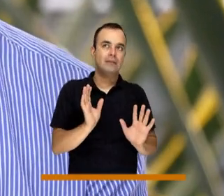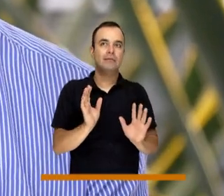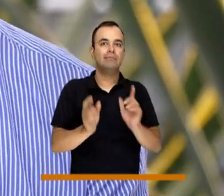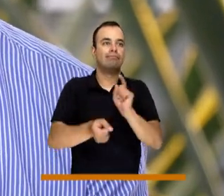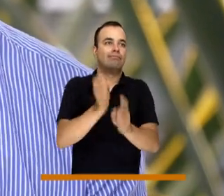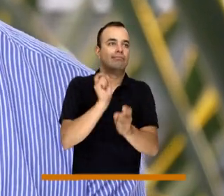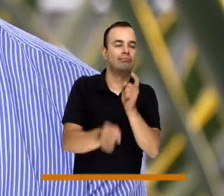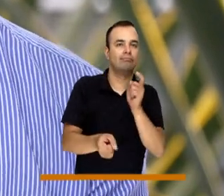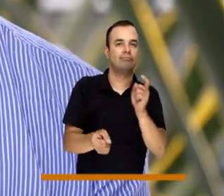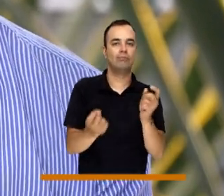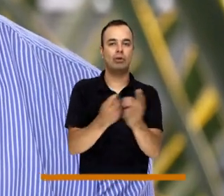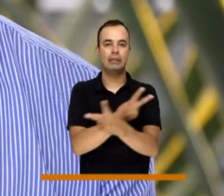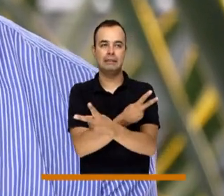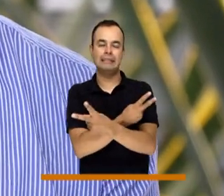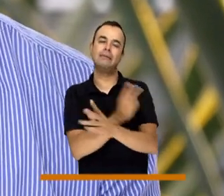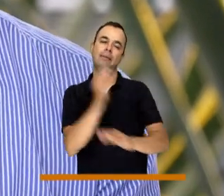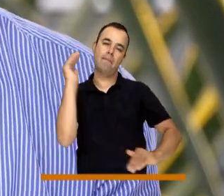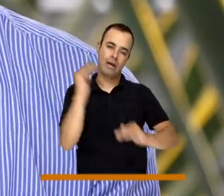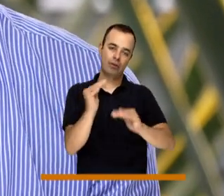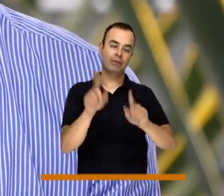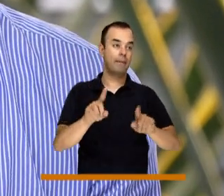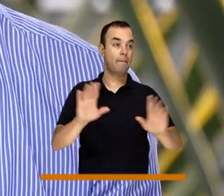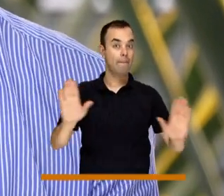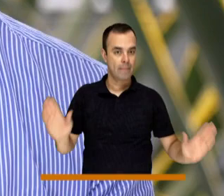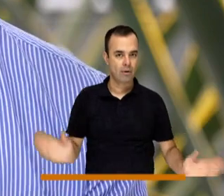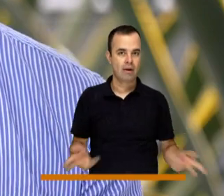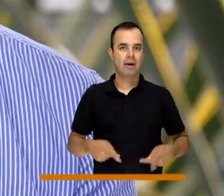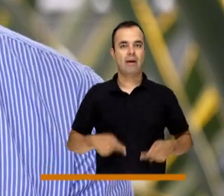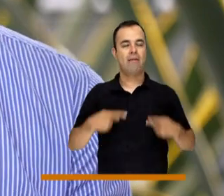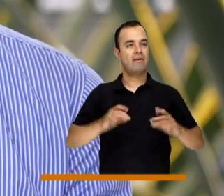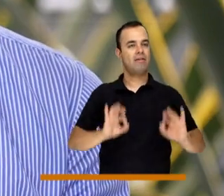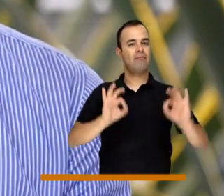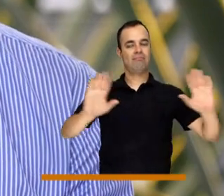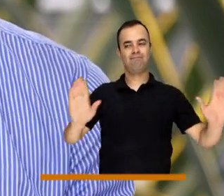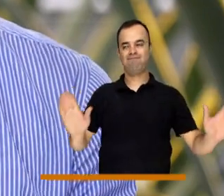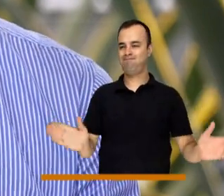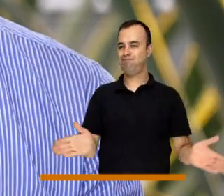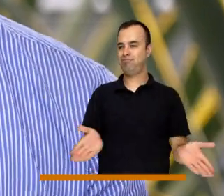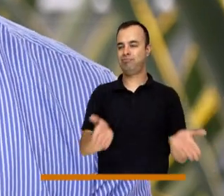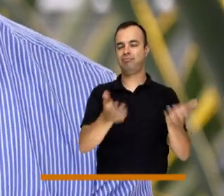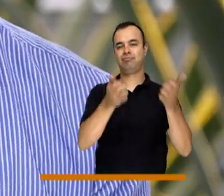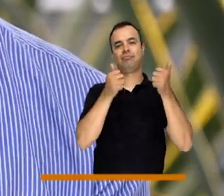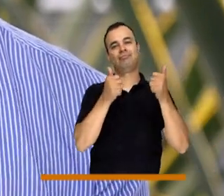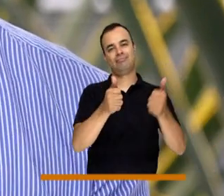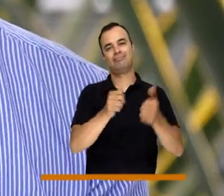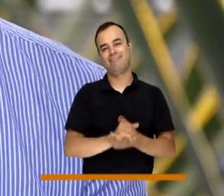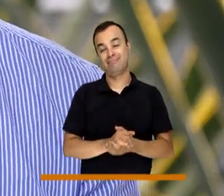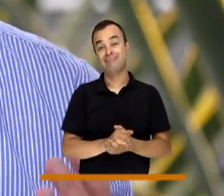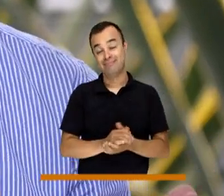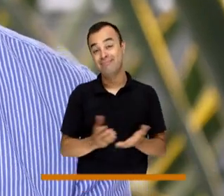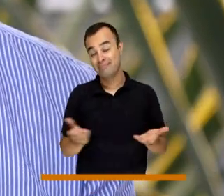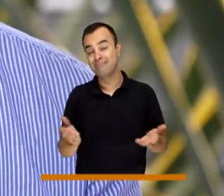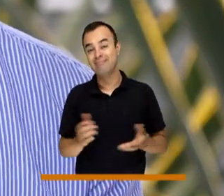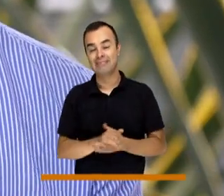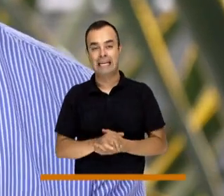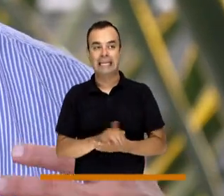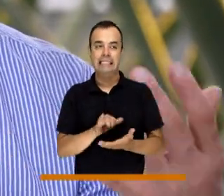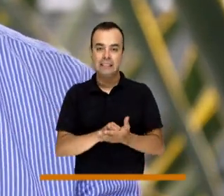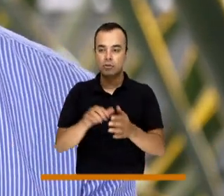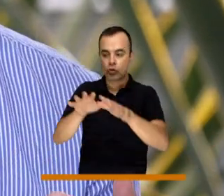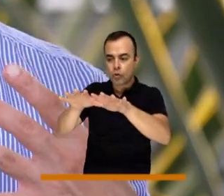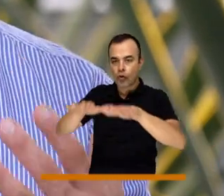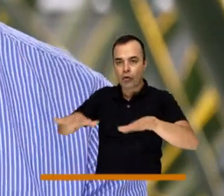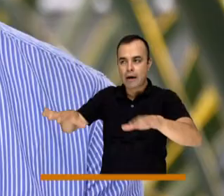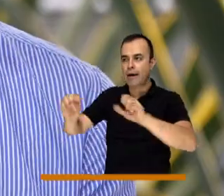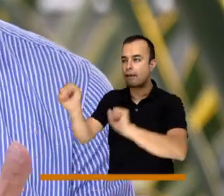razón evidentemente, pero también sobre todo la calidad de vida de los ciudadanos, o sea, que nosotros necesitamos ciudadanos sanos mentalmente, y dentro de la sanidad mental están